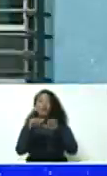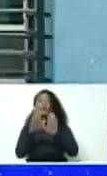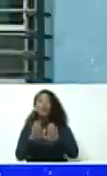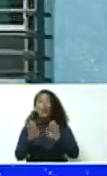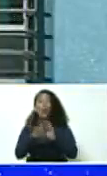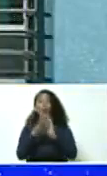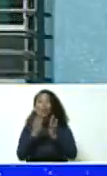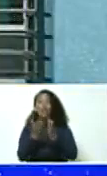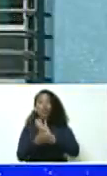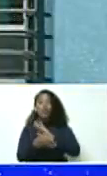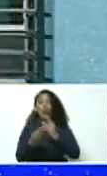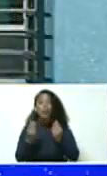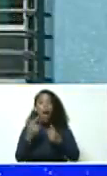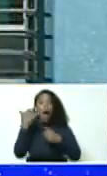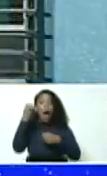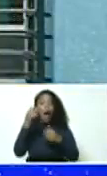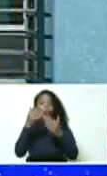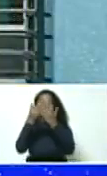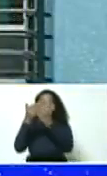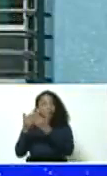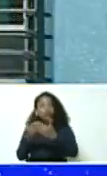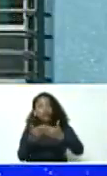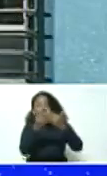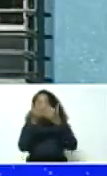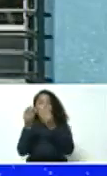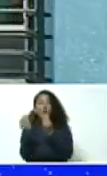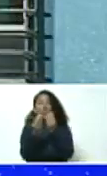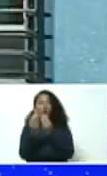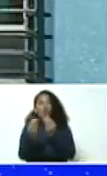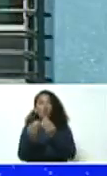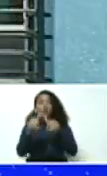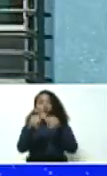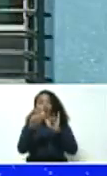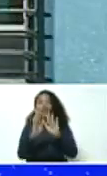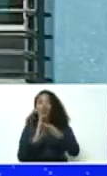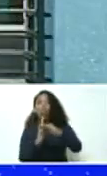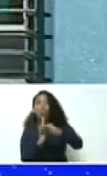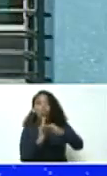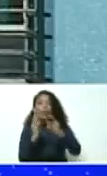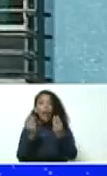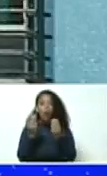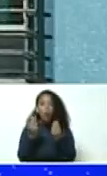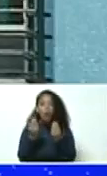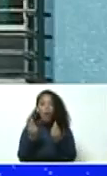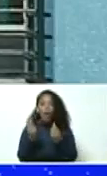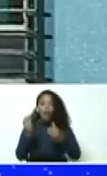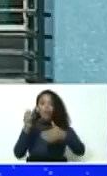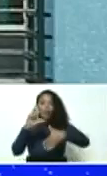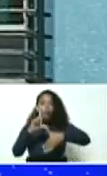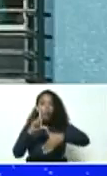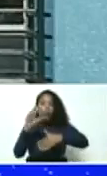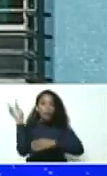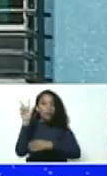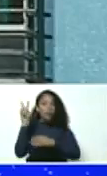Y yo le dije, hay que estudiar las repercusiones de la recesión mundial sobre la economía de América Latina y de